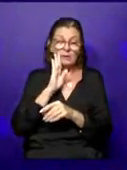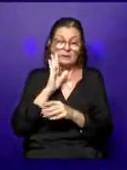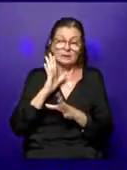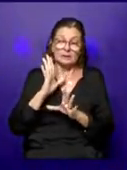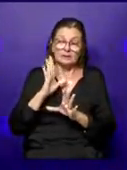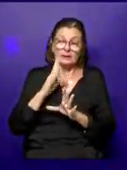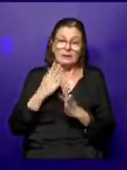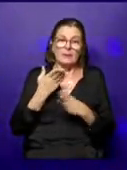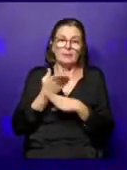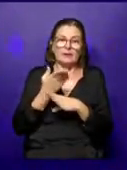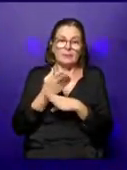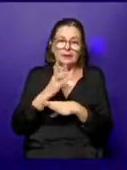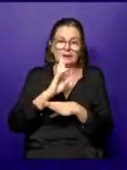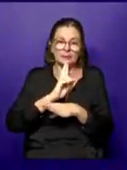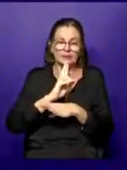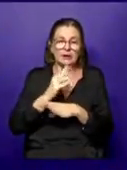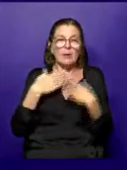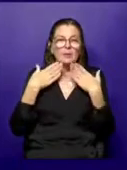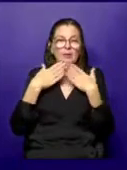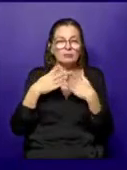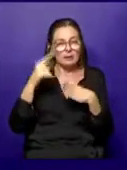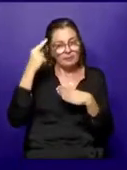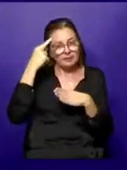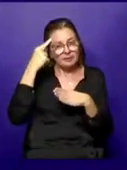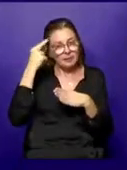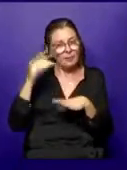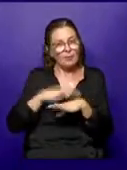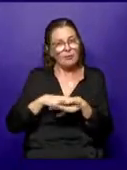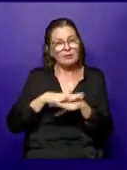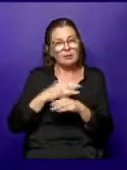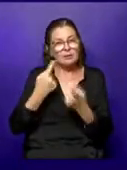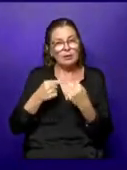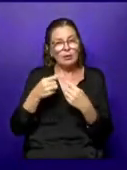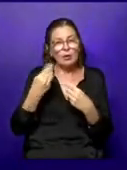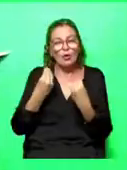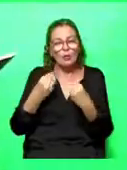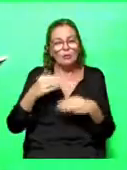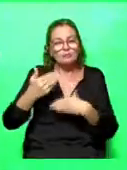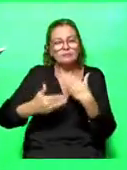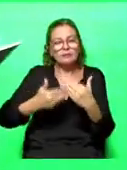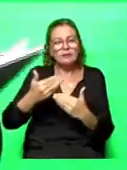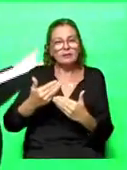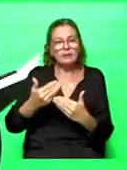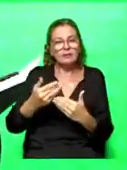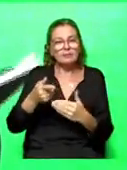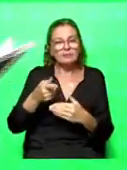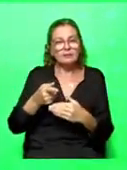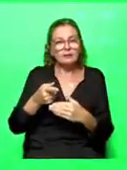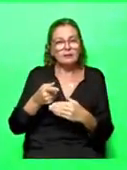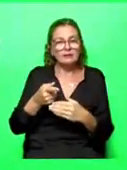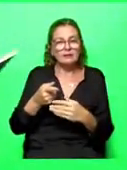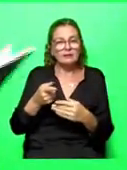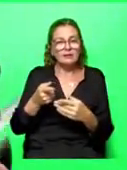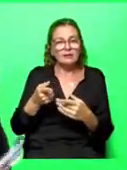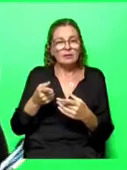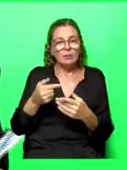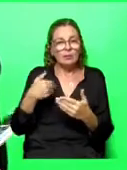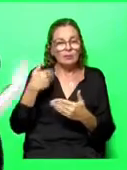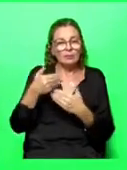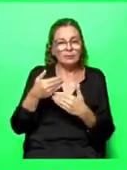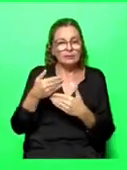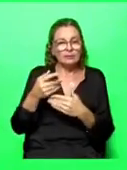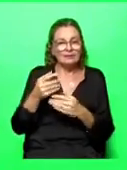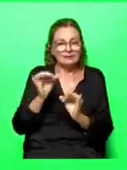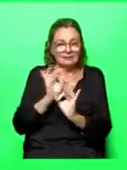Pidiendo respuestas. La pregunta que se me ocurre es muy básica, pero ¿cómo sigue esto, Fede? Bueno, si viene a seguir como viene siendo, no